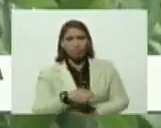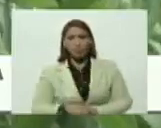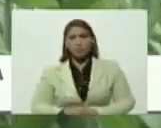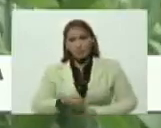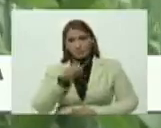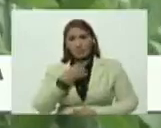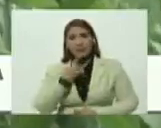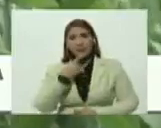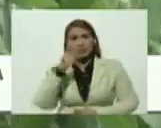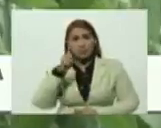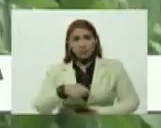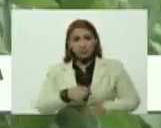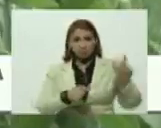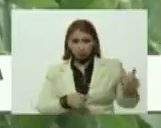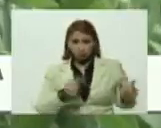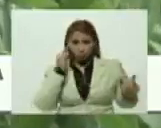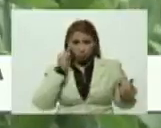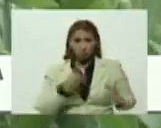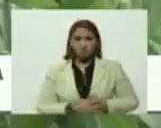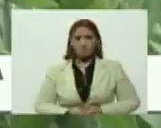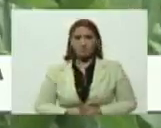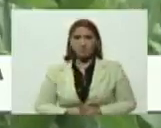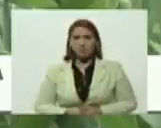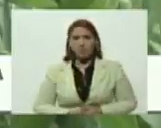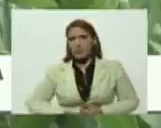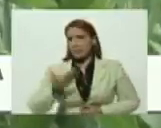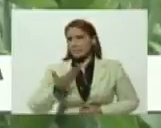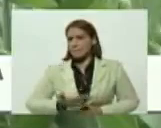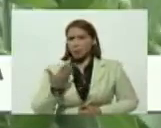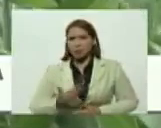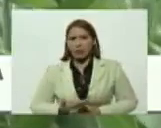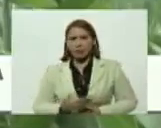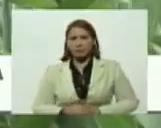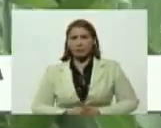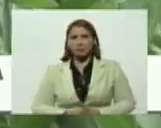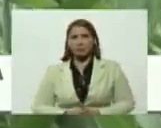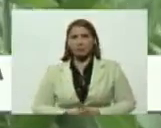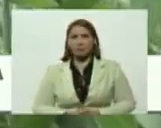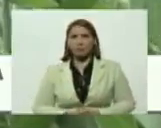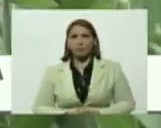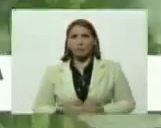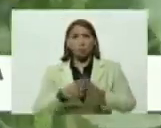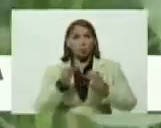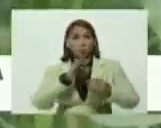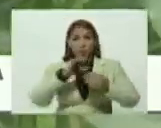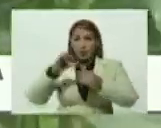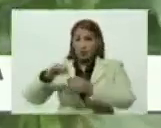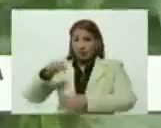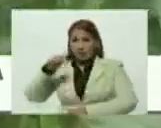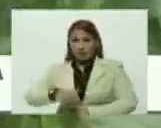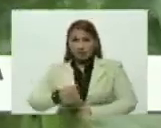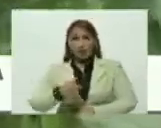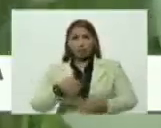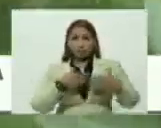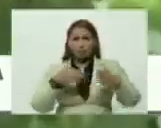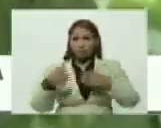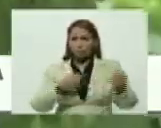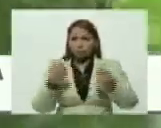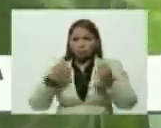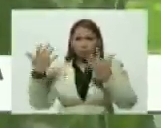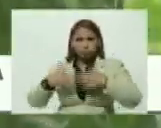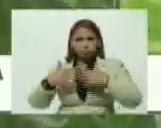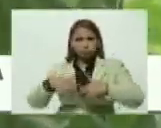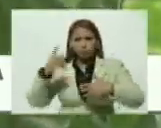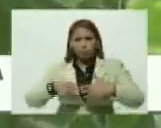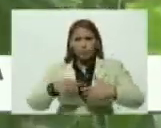Como le indicaba Magnelly Rodríguez, productora campesina de este importantísimo municipio del estado de Monagas, todo el maíz que aquí se produzca irá a la agroindustria para elaboración